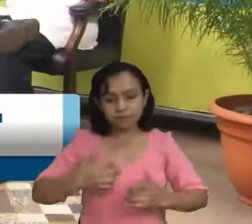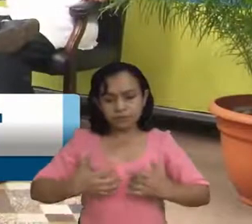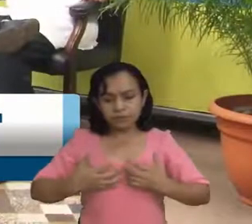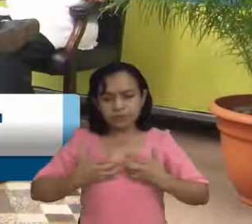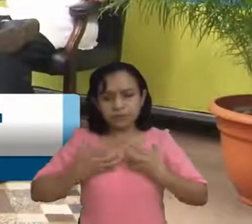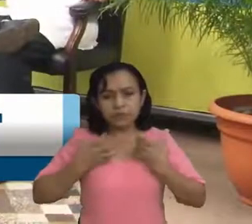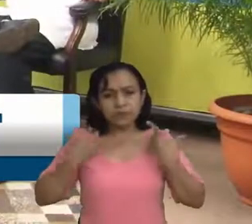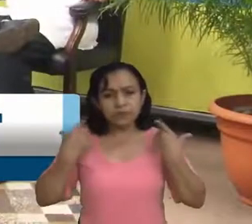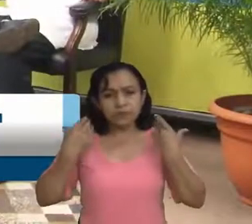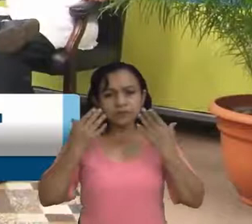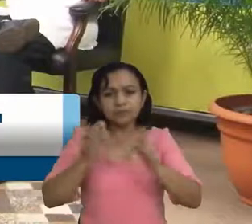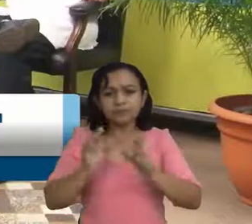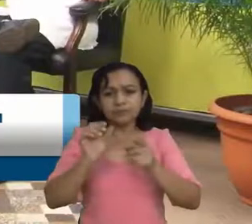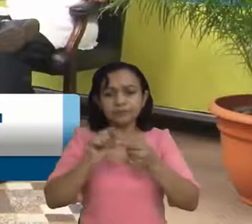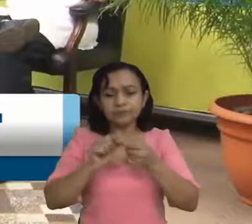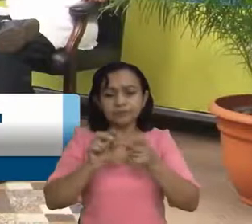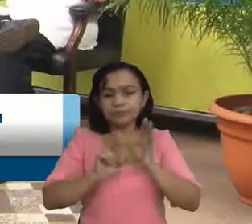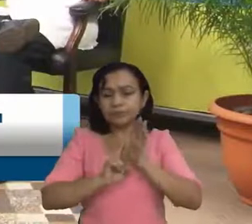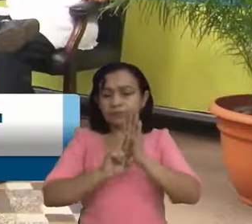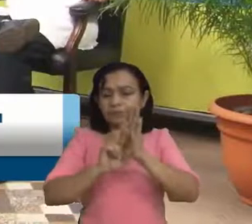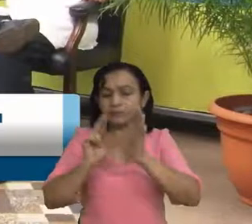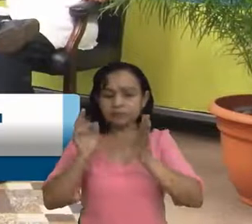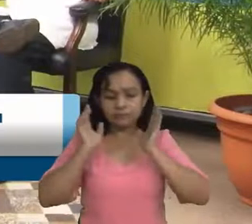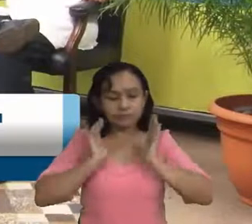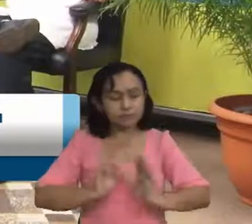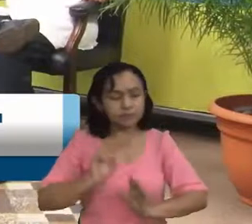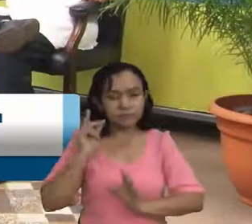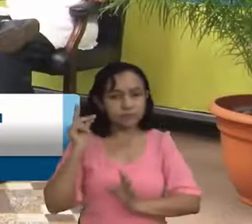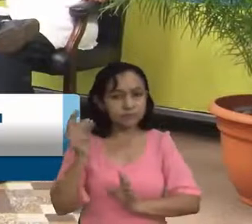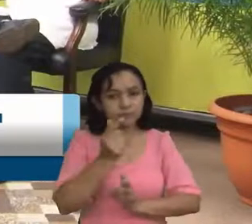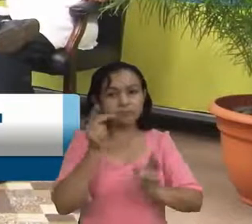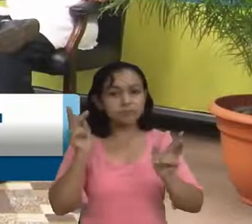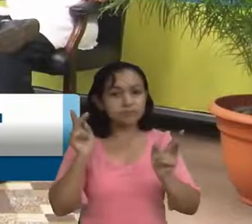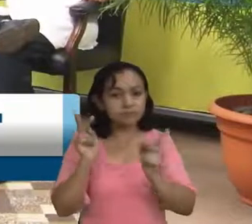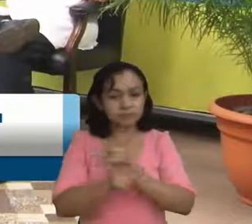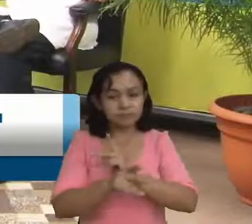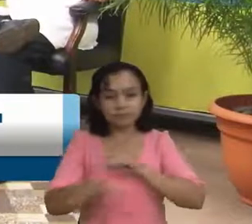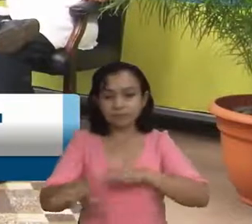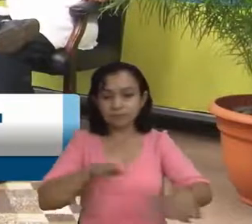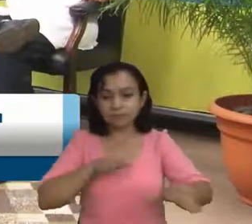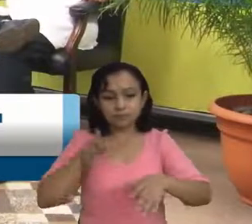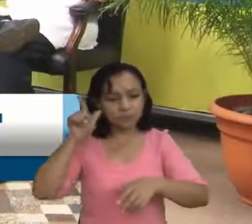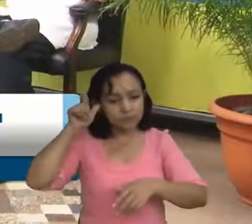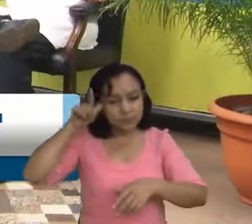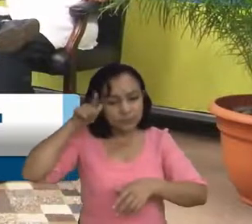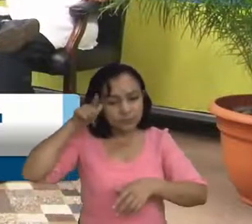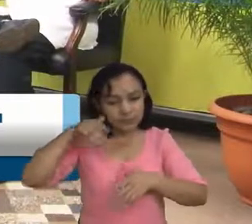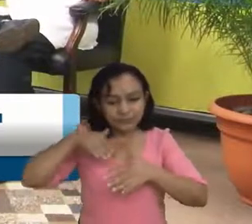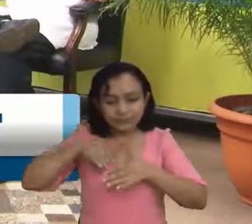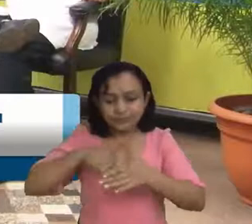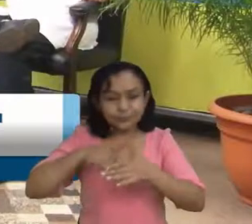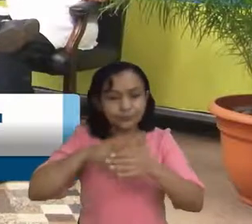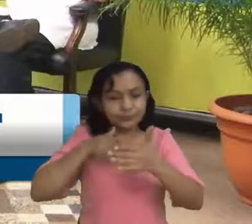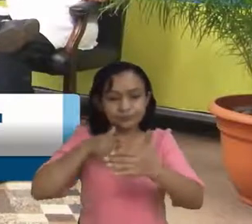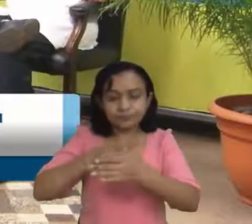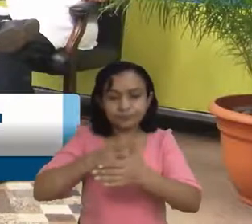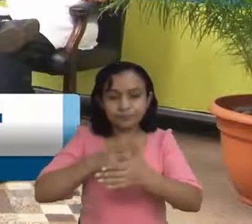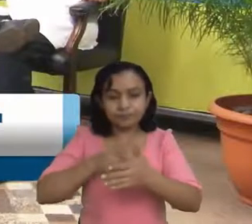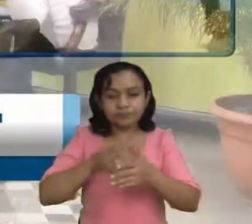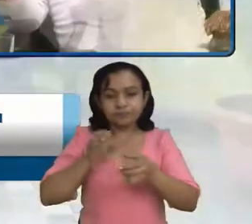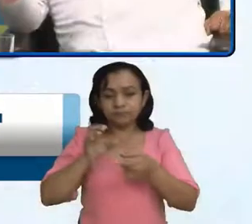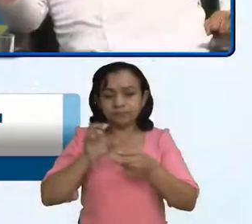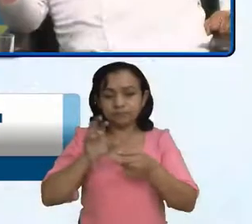metabólica. O sea, es una respuesta grave del cuerpo, ¿verdad? Porque no puede expulsar los desechos. Entonces, aumento de la